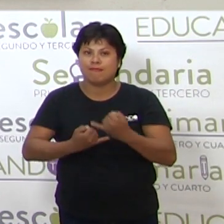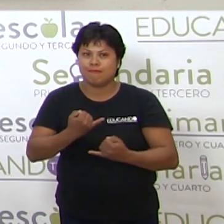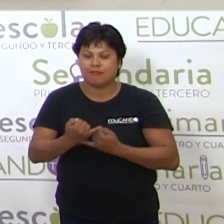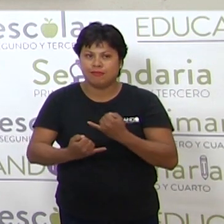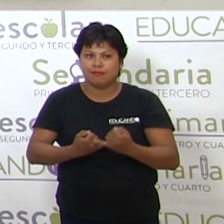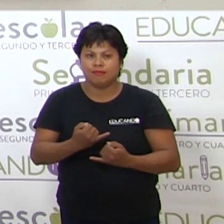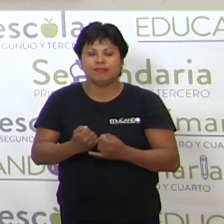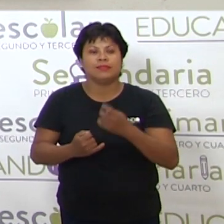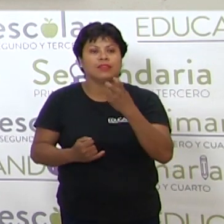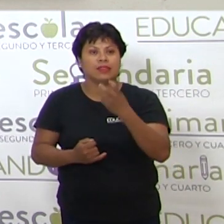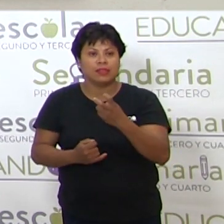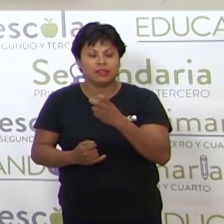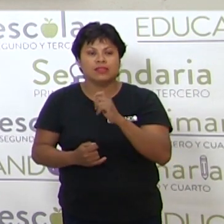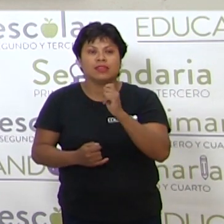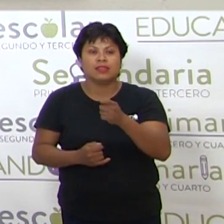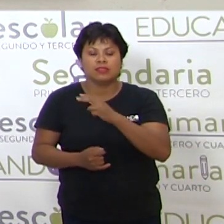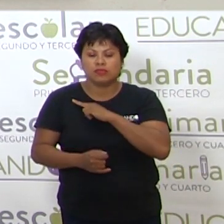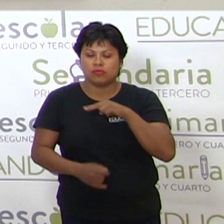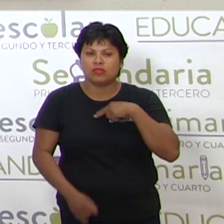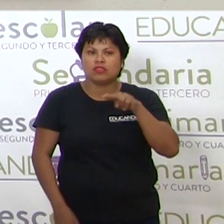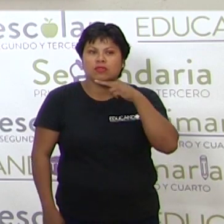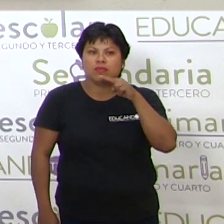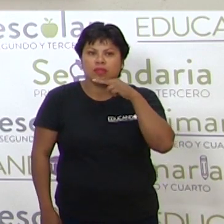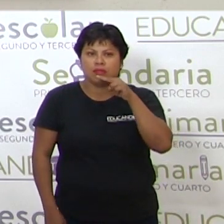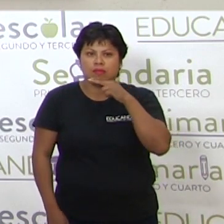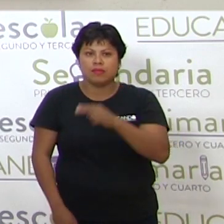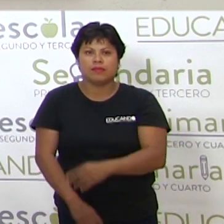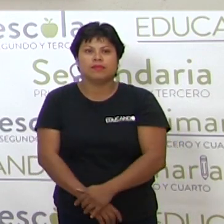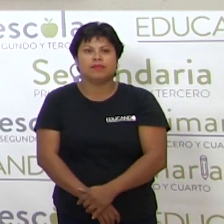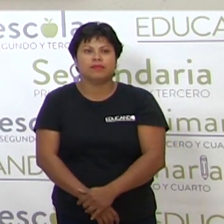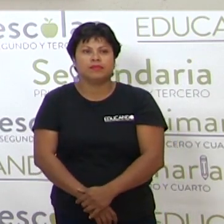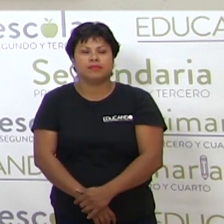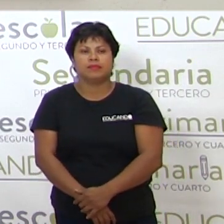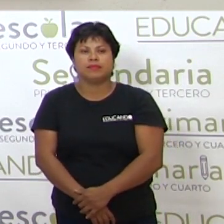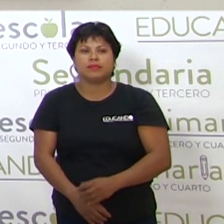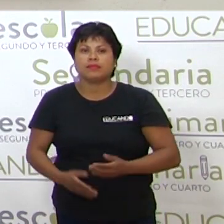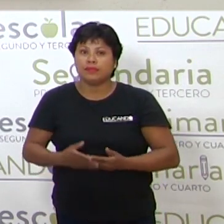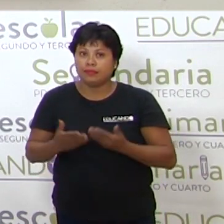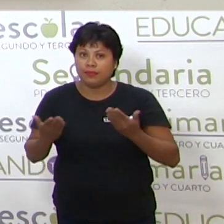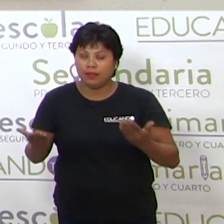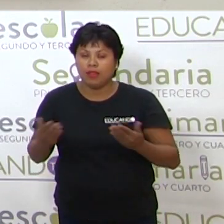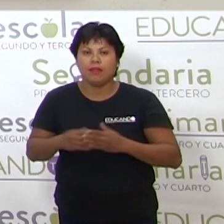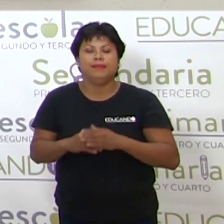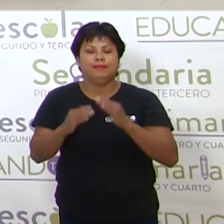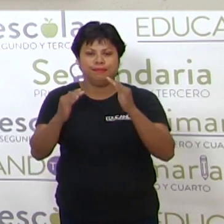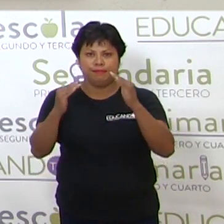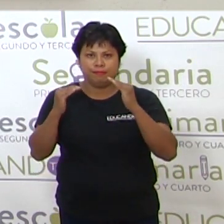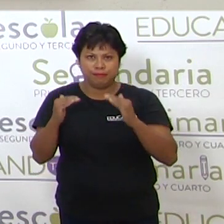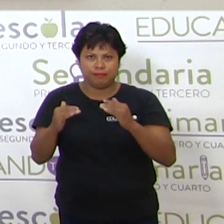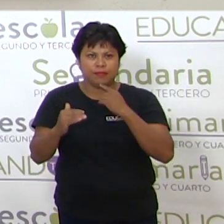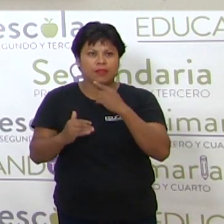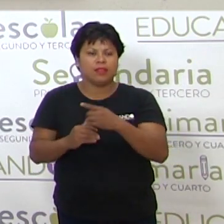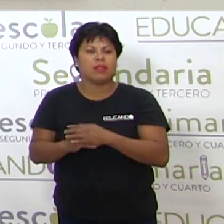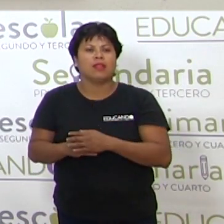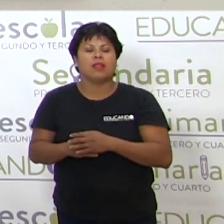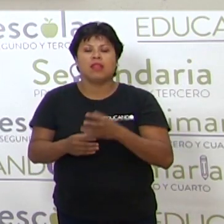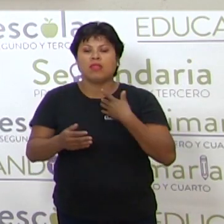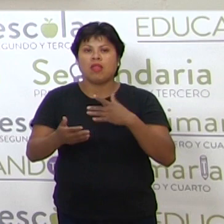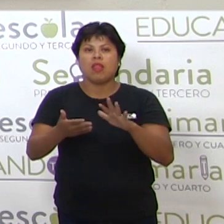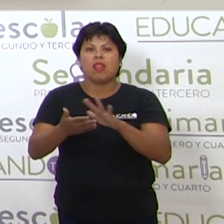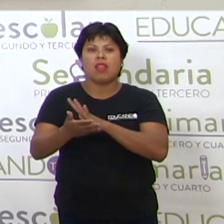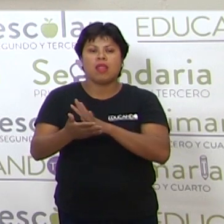este sería nuestro verbo verdad ahora en la que sigue dice ley